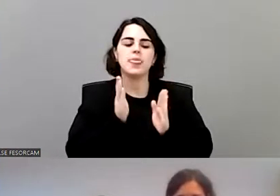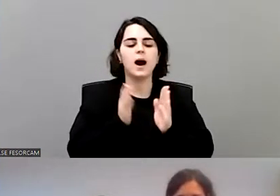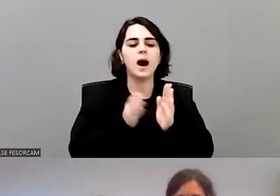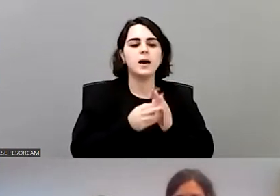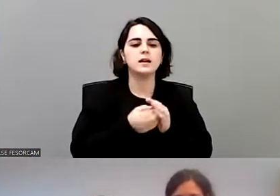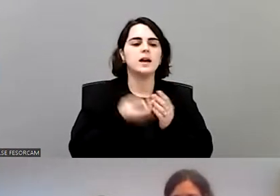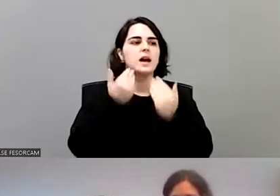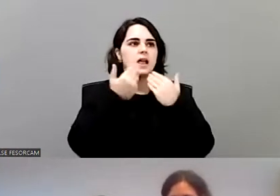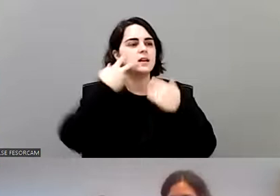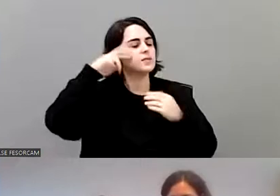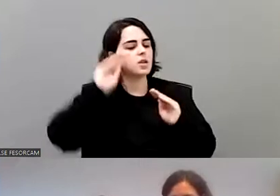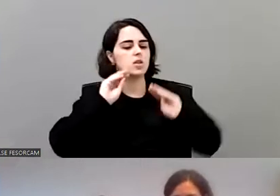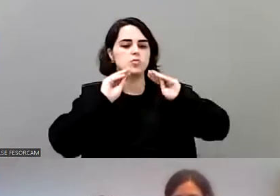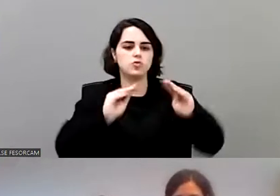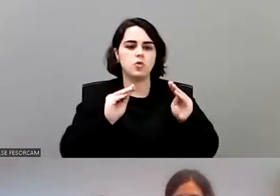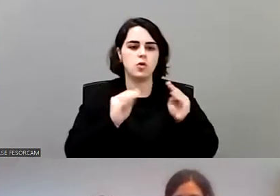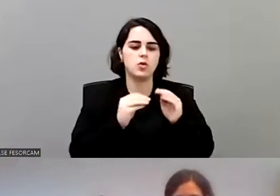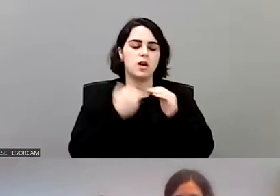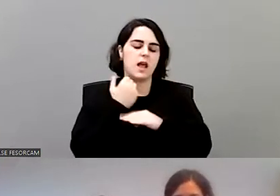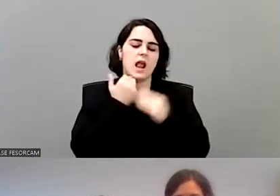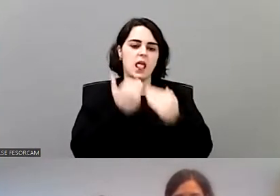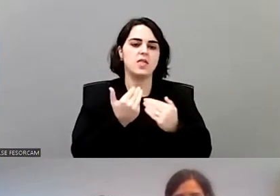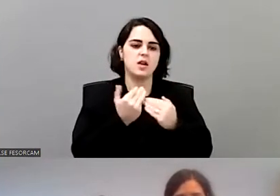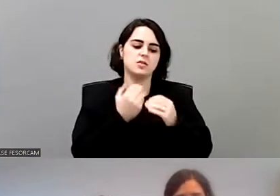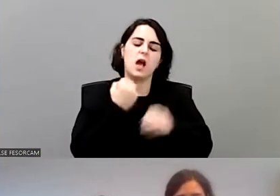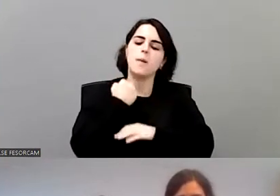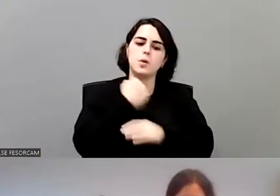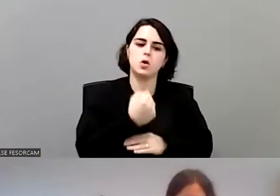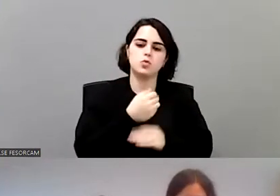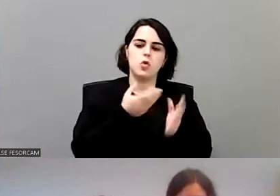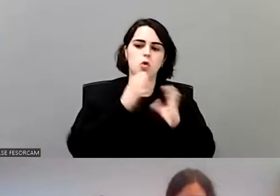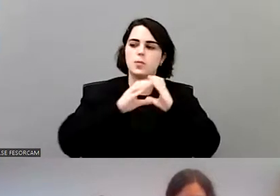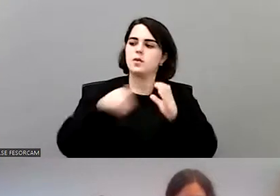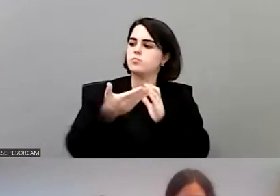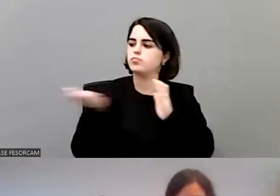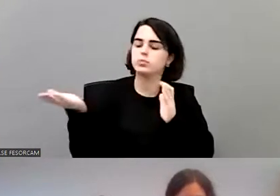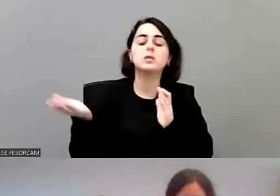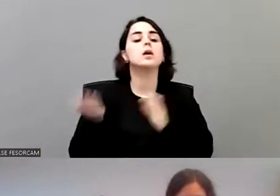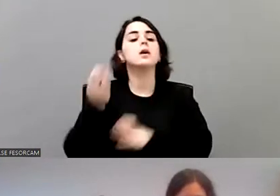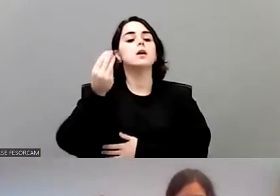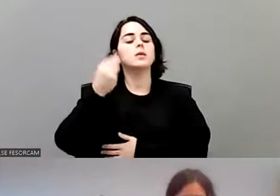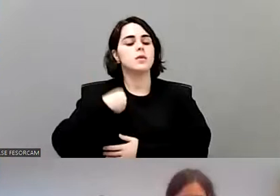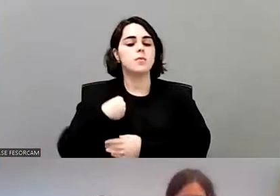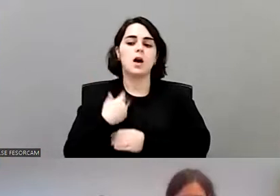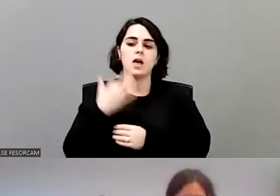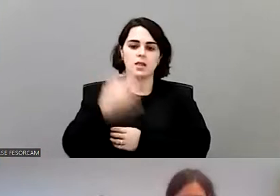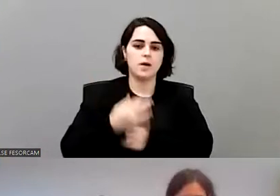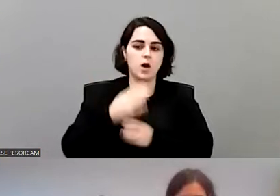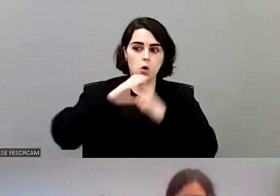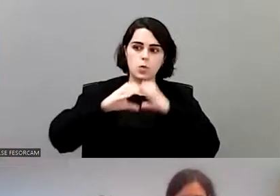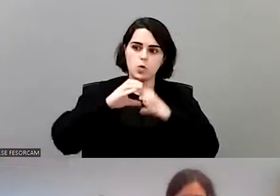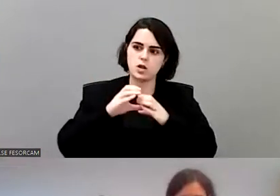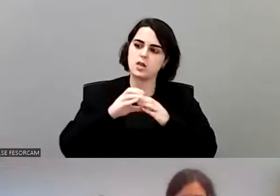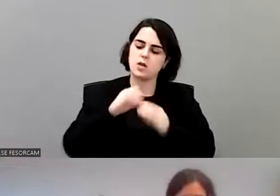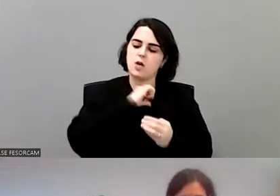su experiencia mediante el uso de apoyos para su comunicación con el resto y cómo esto contribuye a promocionar su